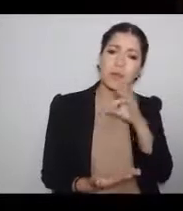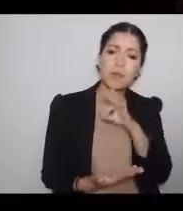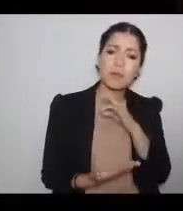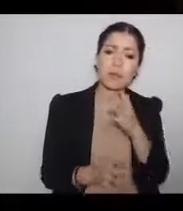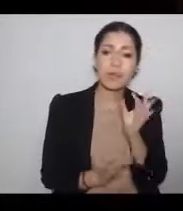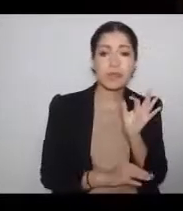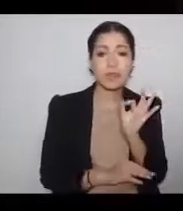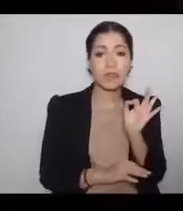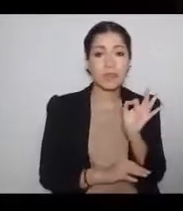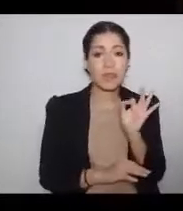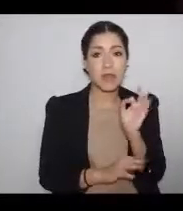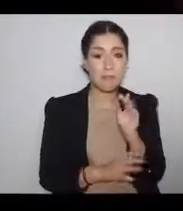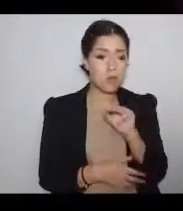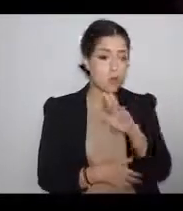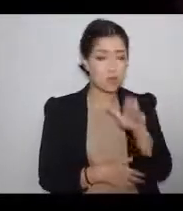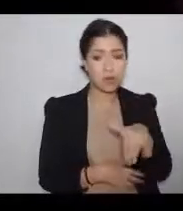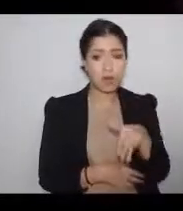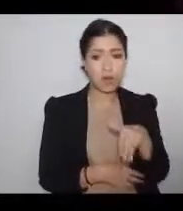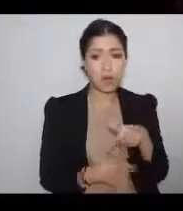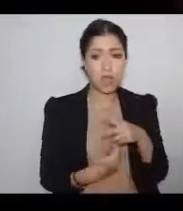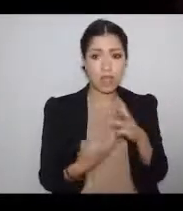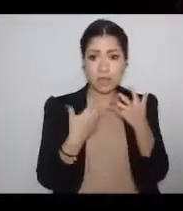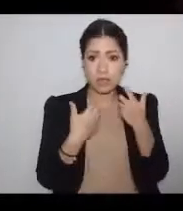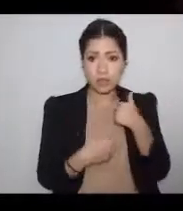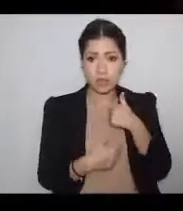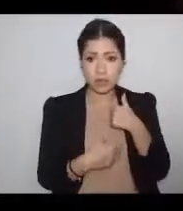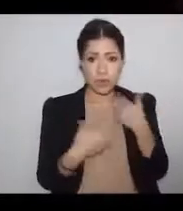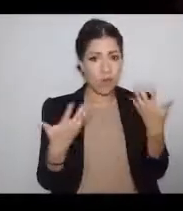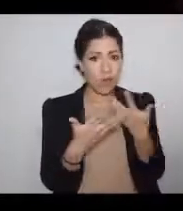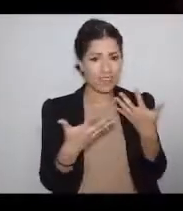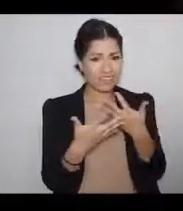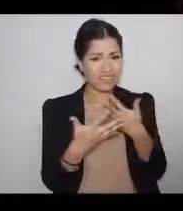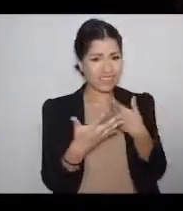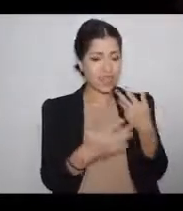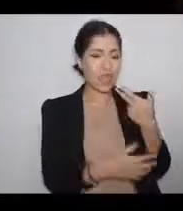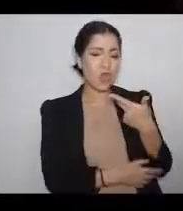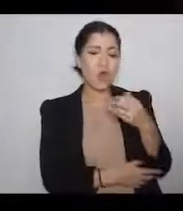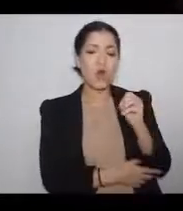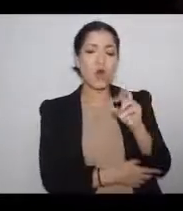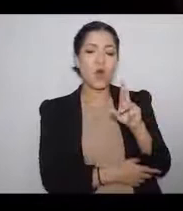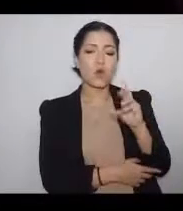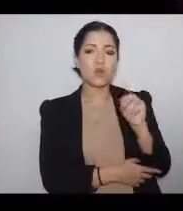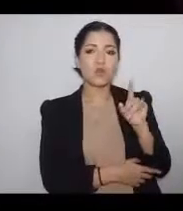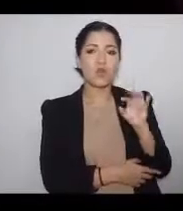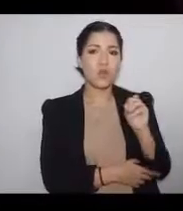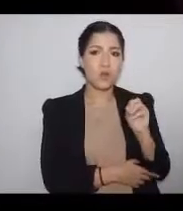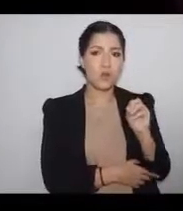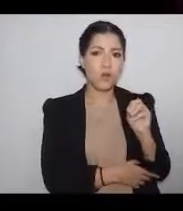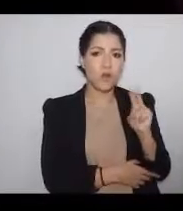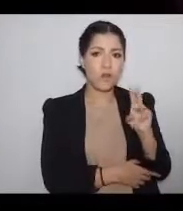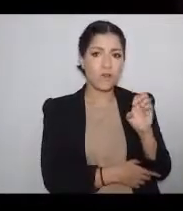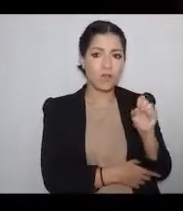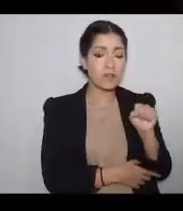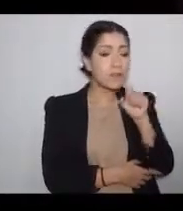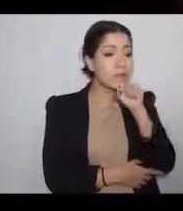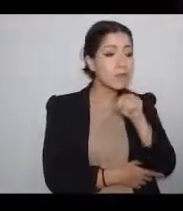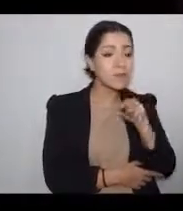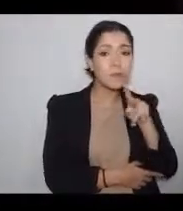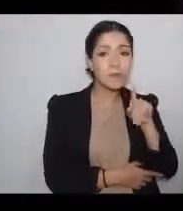a acabar mal. Tuve el atrevimiento de hacer su horóscopo. Venus y Marte incrementaban su